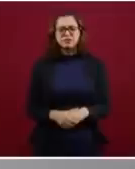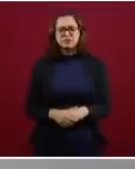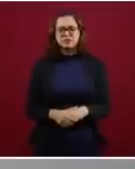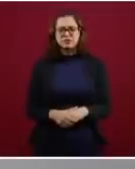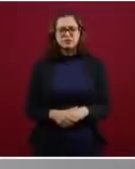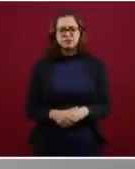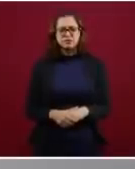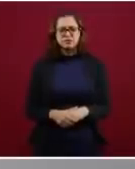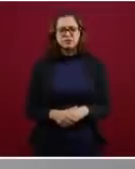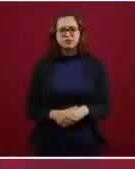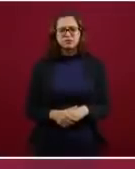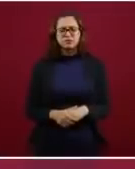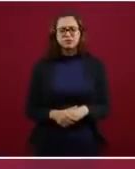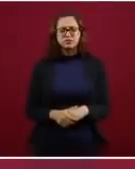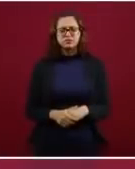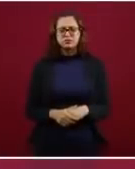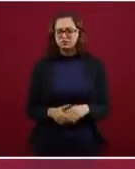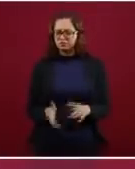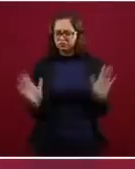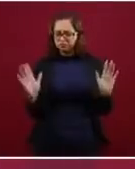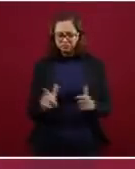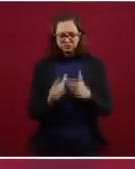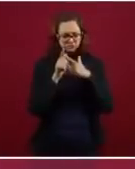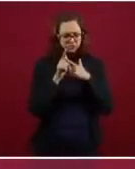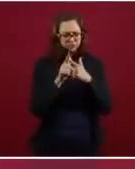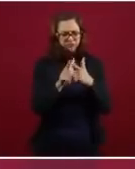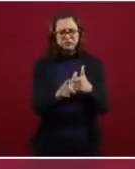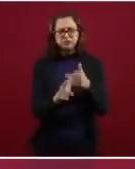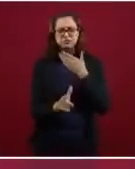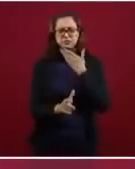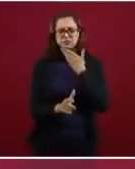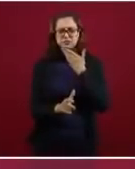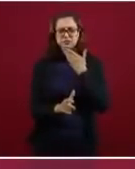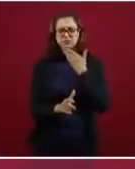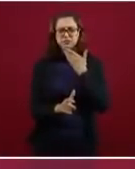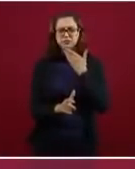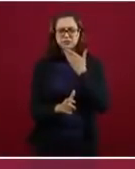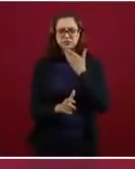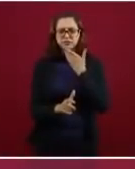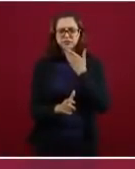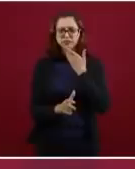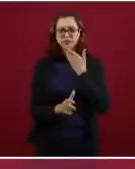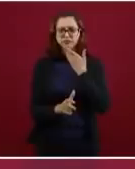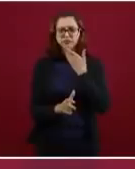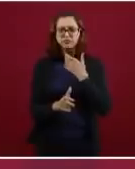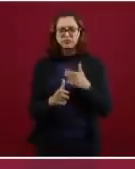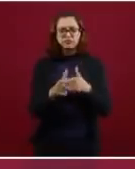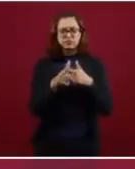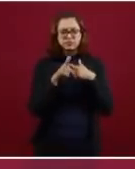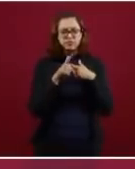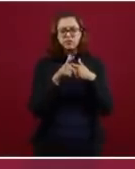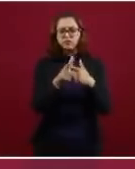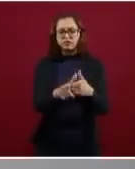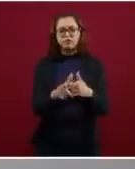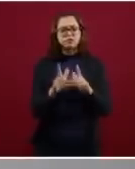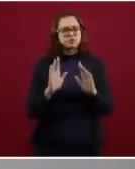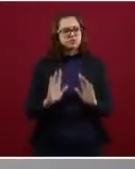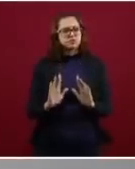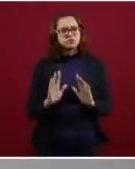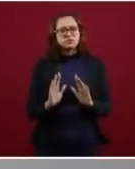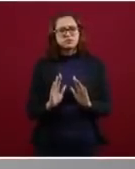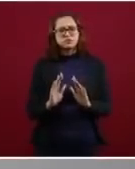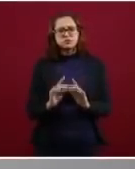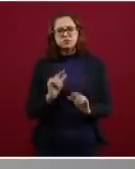deuda, se mantiene igual, incluso les diría un poco